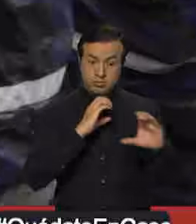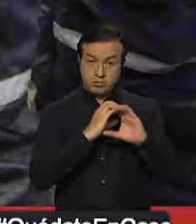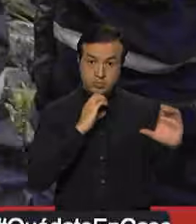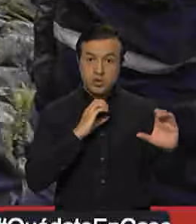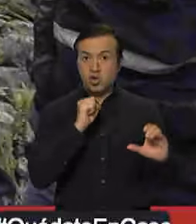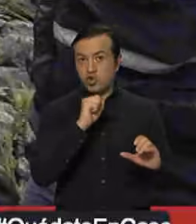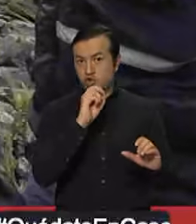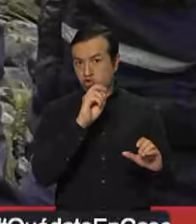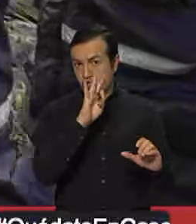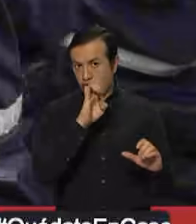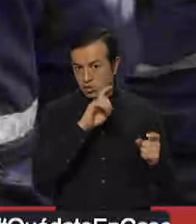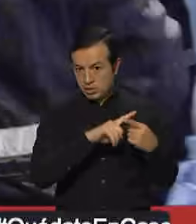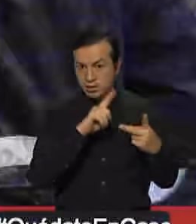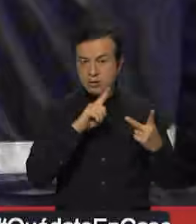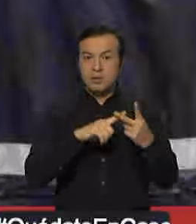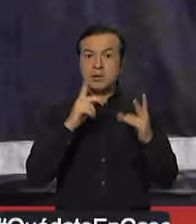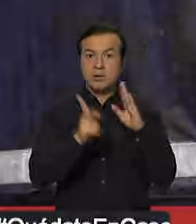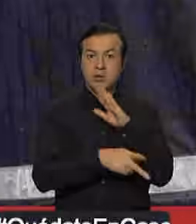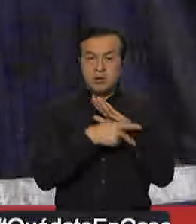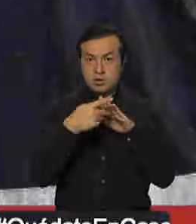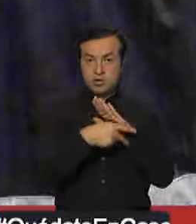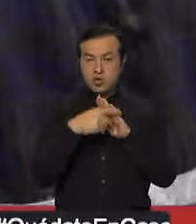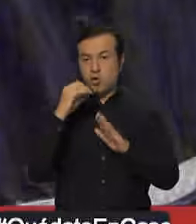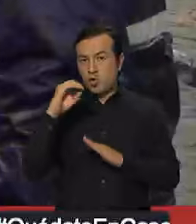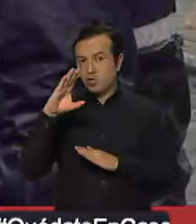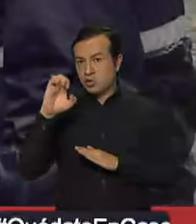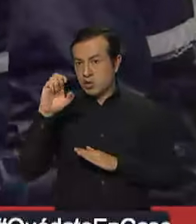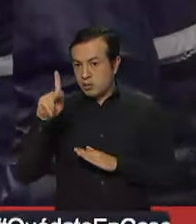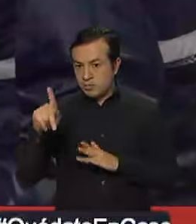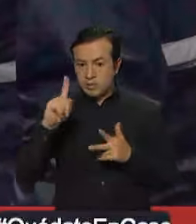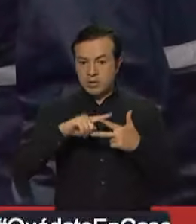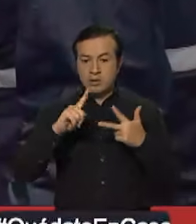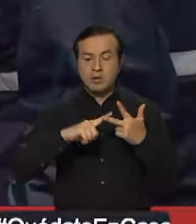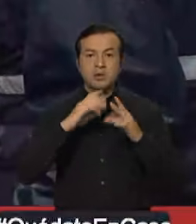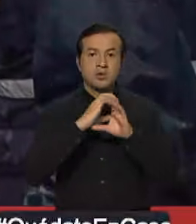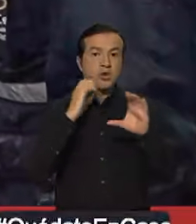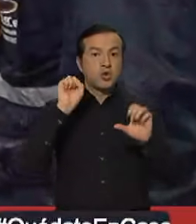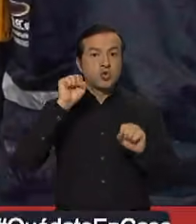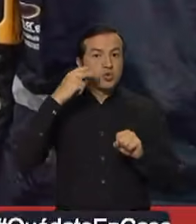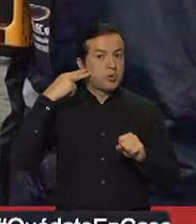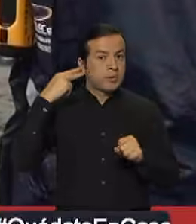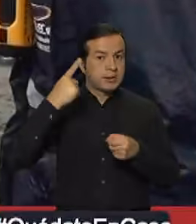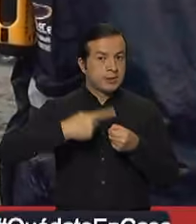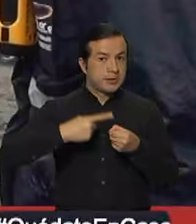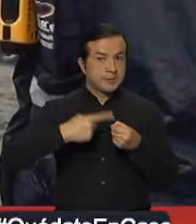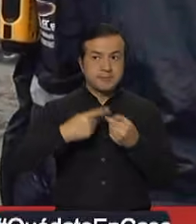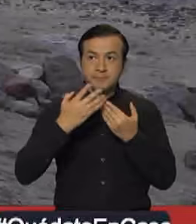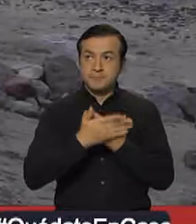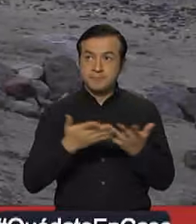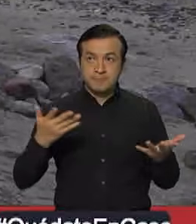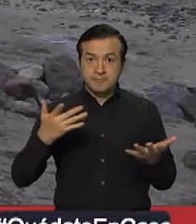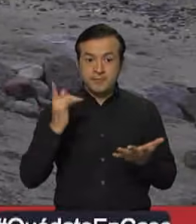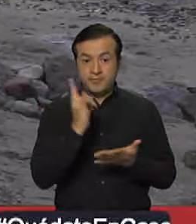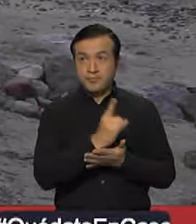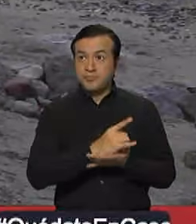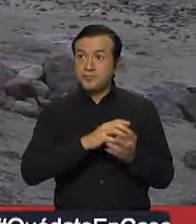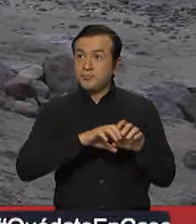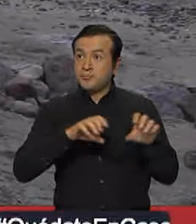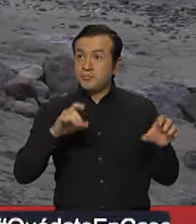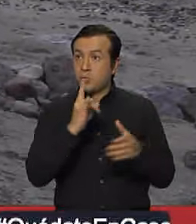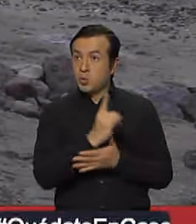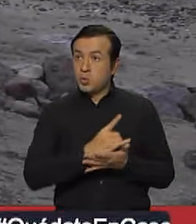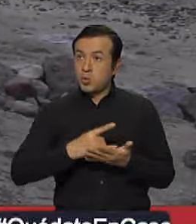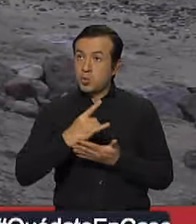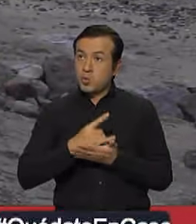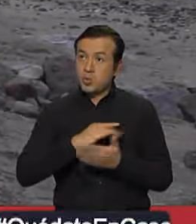transecuatoriano SOTE, el oleoducto de crudos pesados, la OCP, y el poliducto Chuchufindiquito, la estación de bombeo El Salado, la